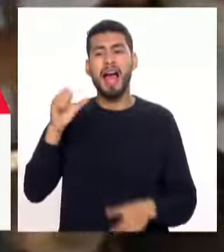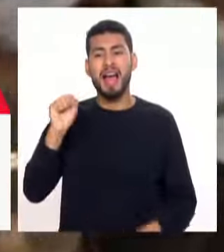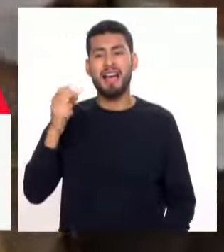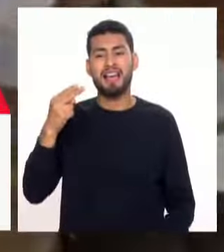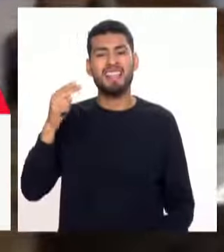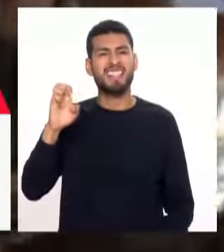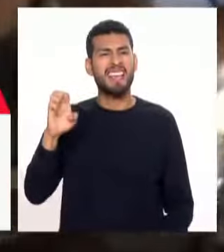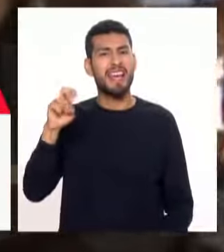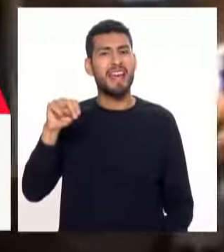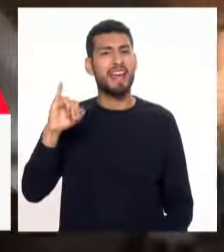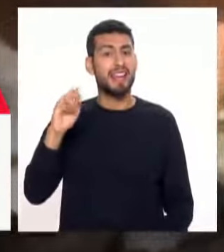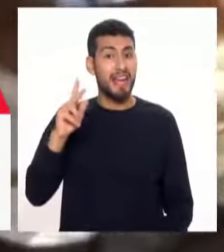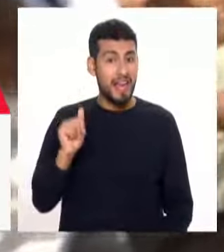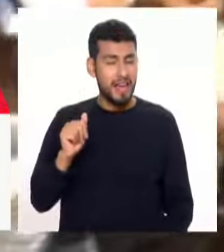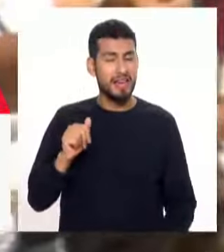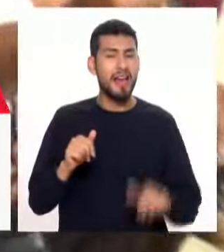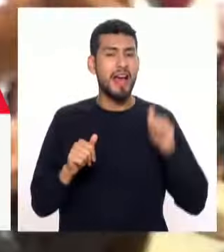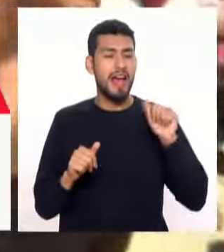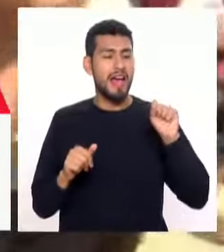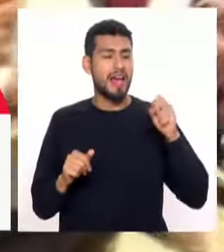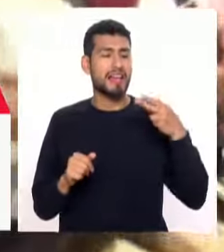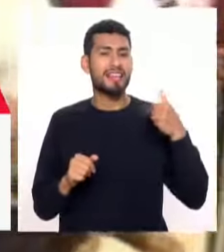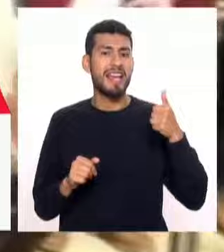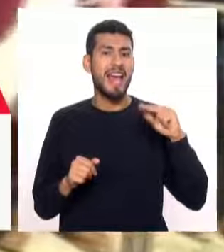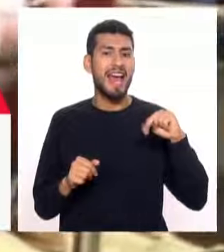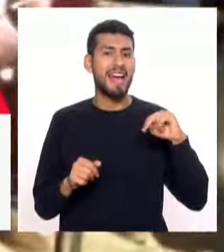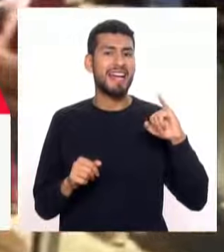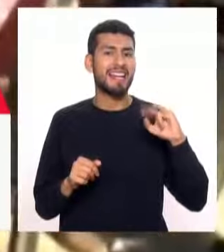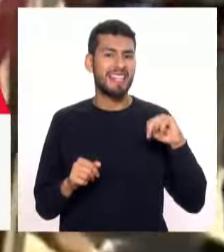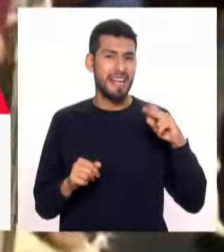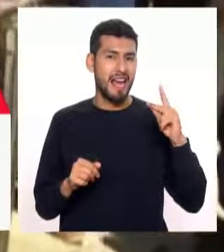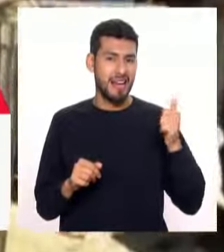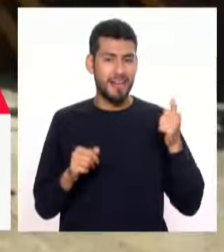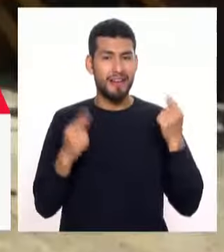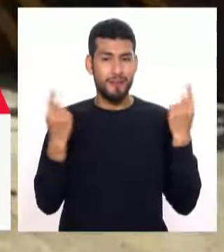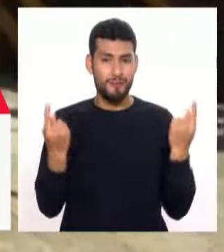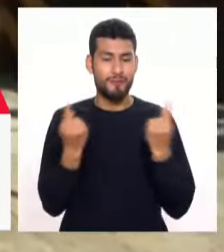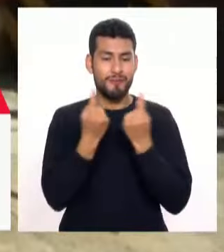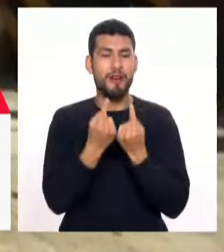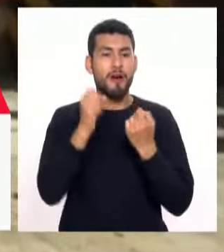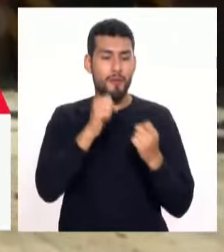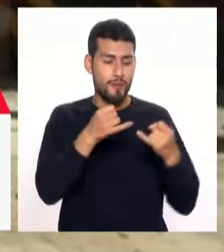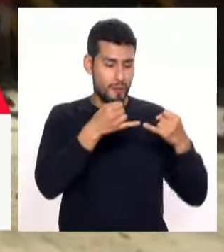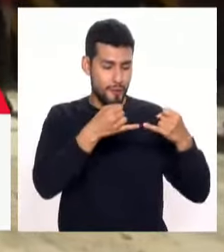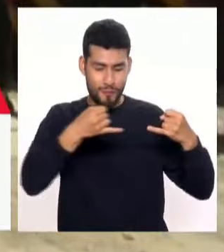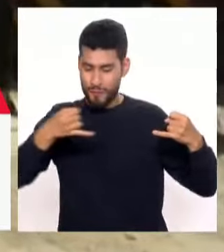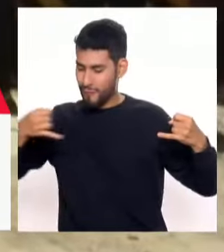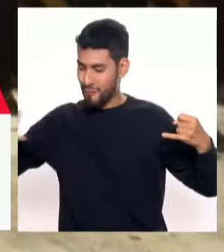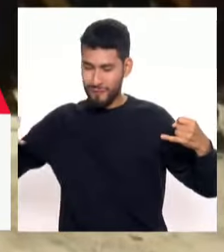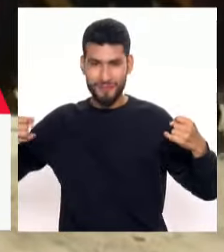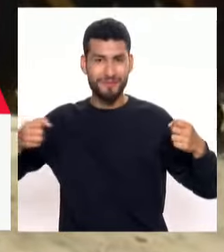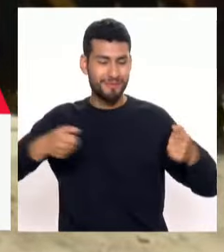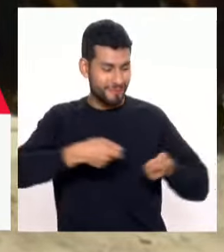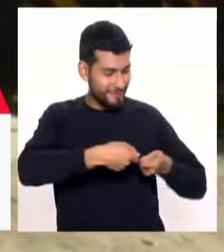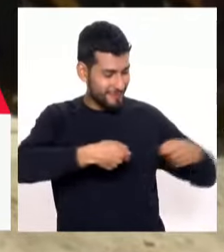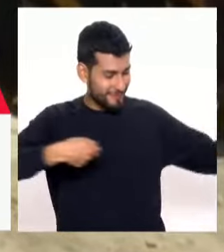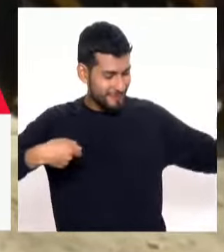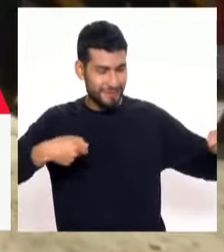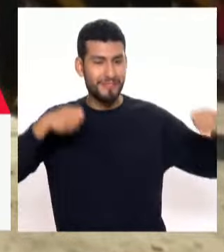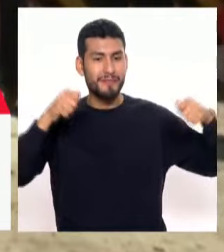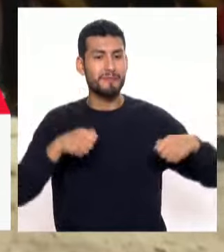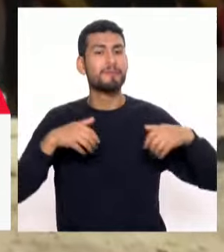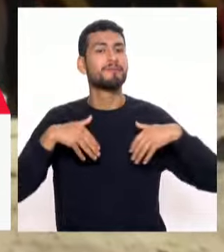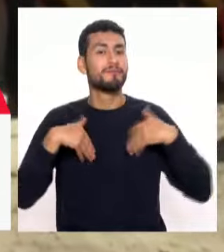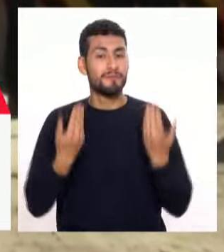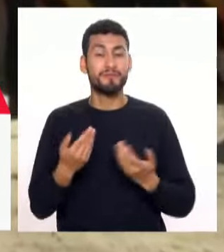los encargados de estirar la cinta para que en los próximos minutos las autoridades